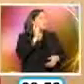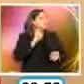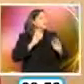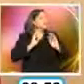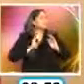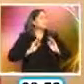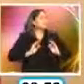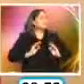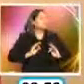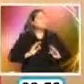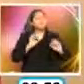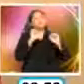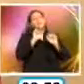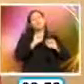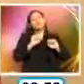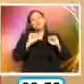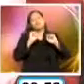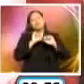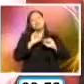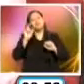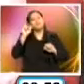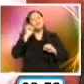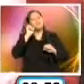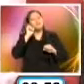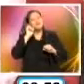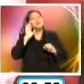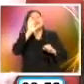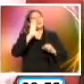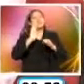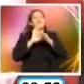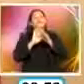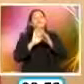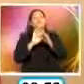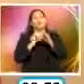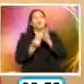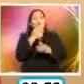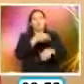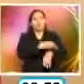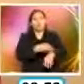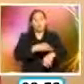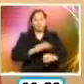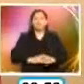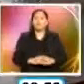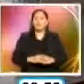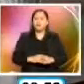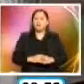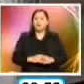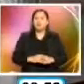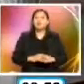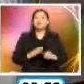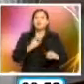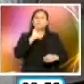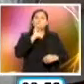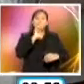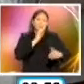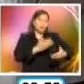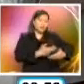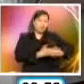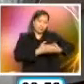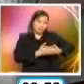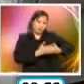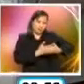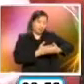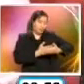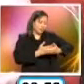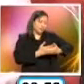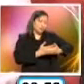calma, de tranquilidad y de estar generando toda esta empatía de la nueva familia, ¿no? Oye, ¿cómo es que reacciona una madre ya al tener al hijo